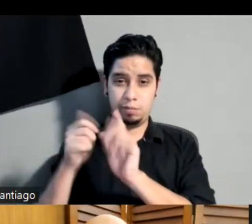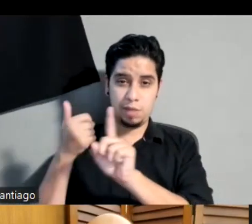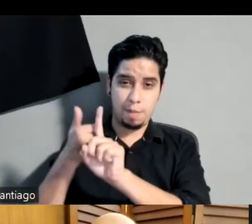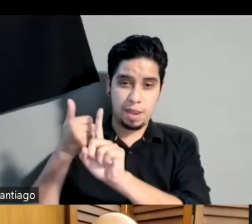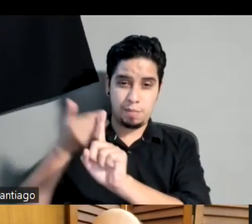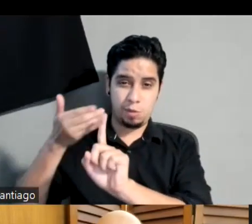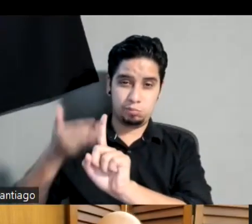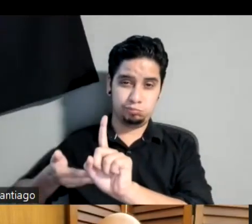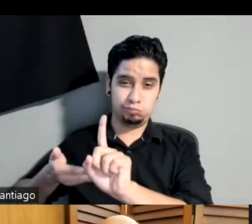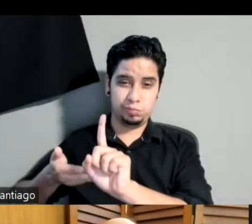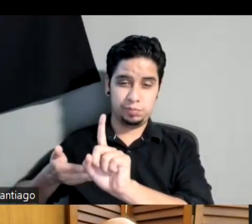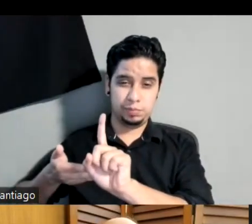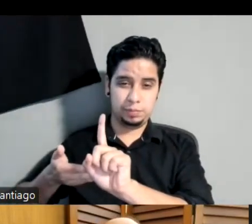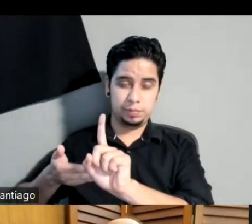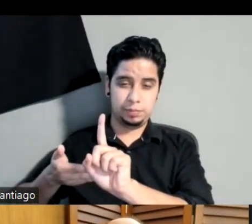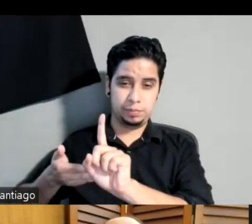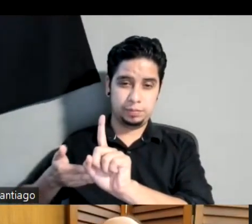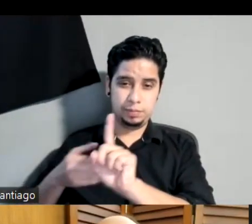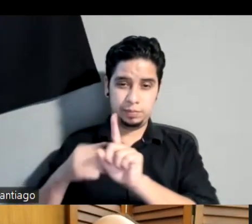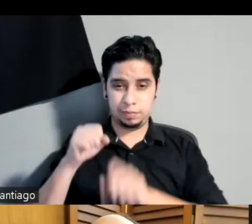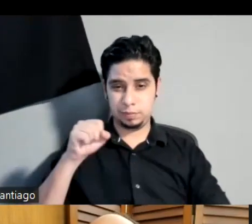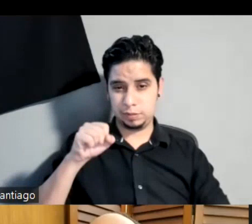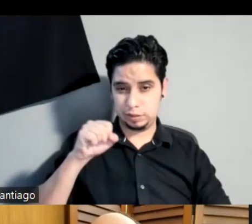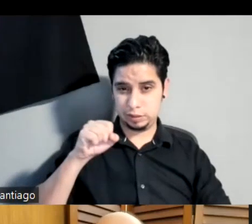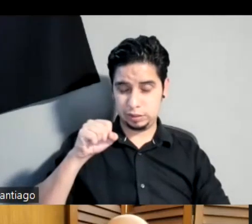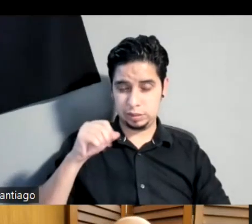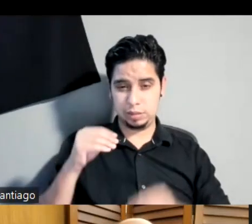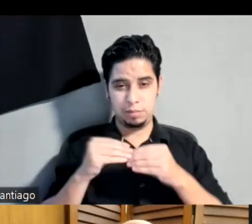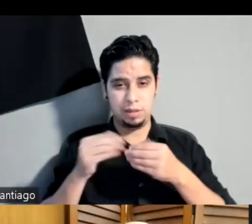Él mismo. Sí, más cercano a mí.